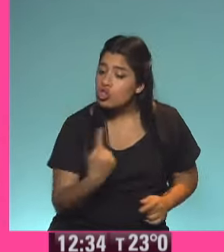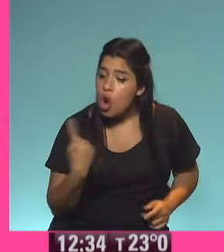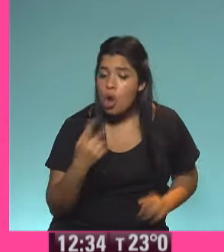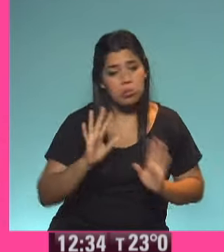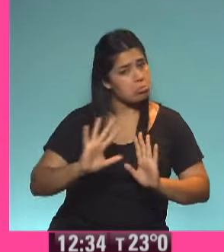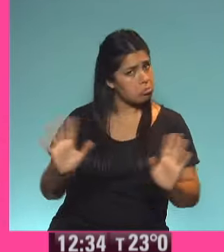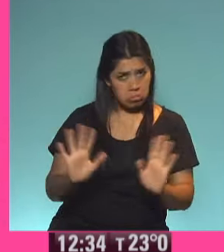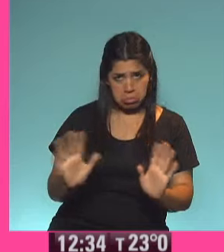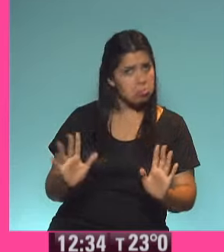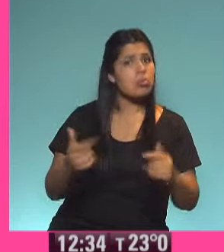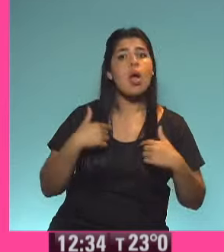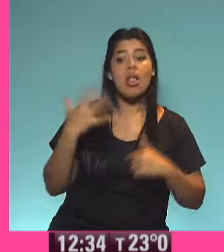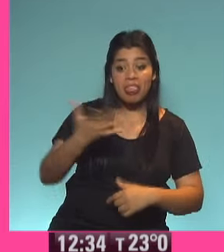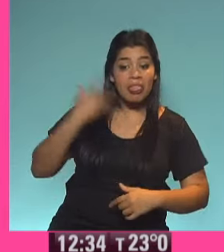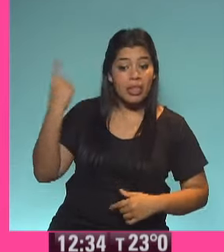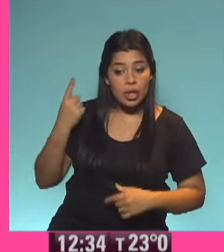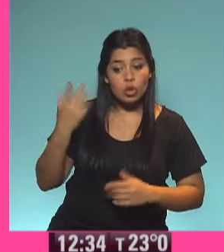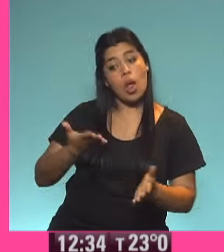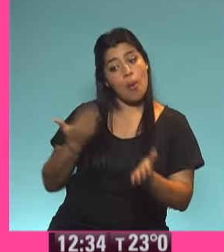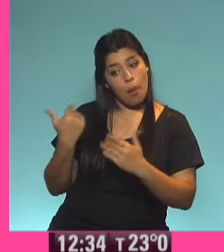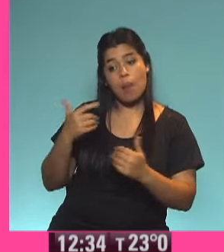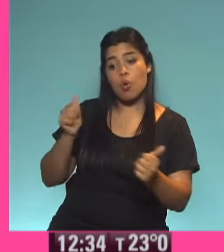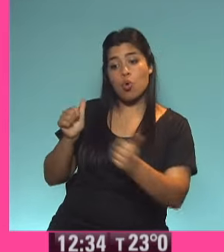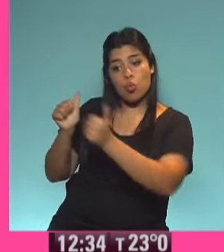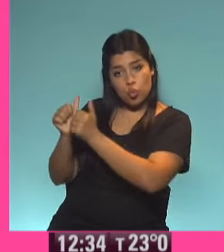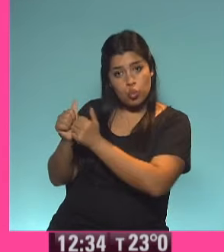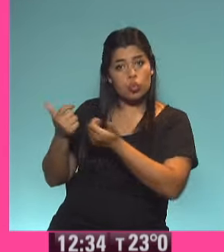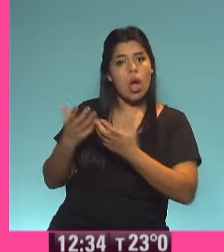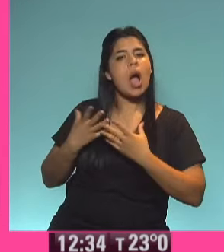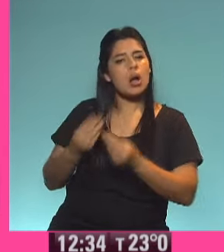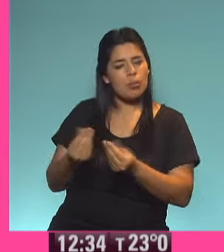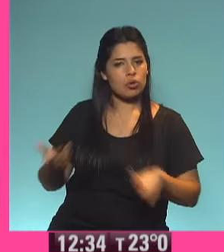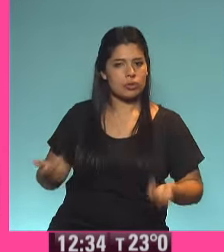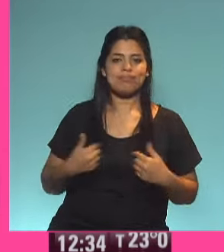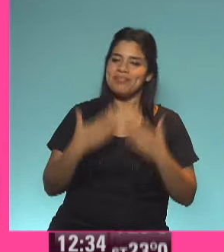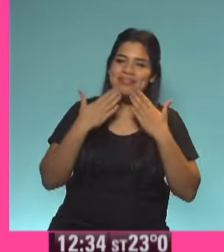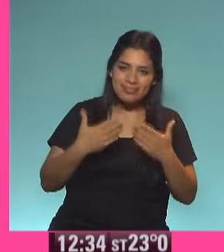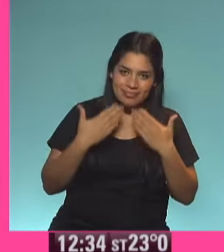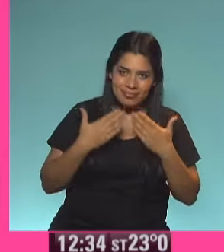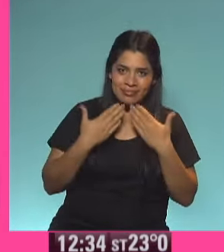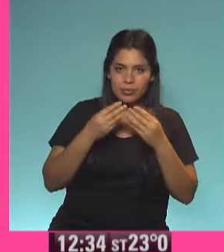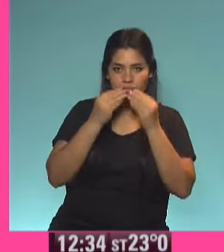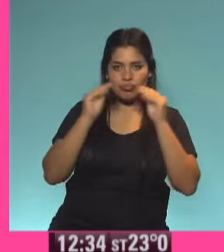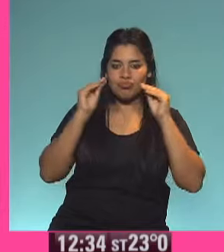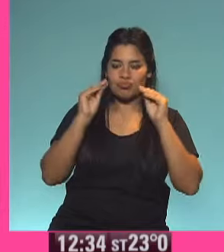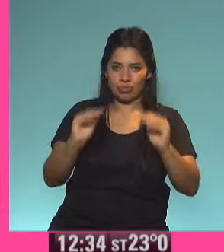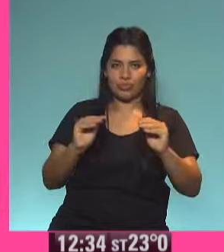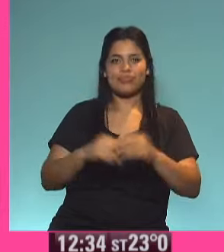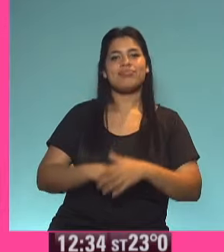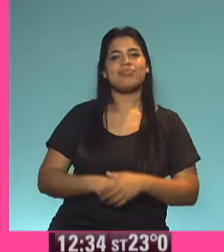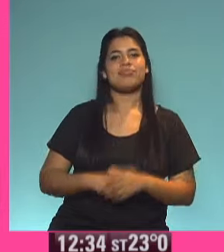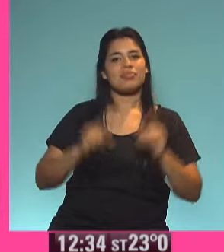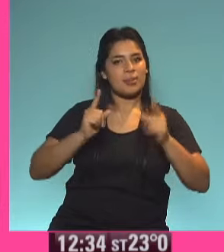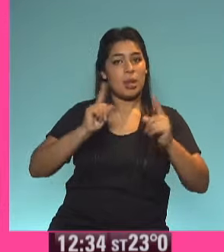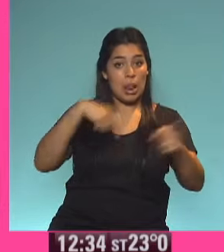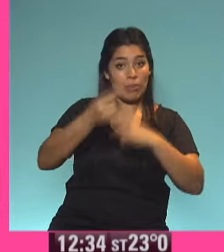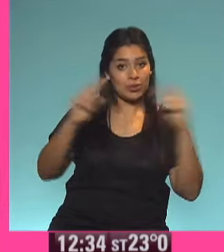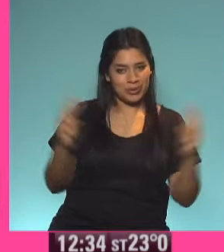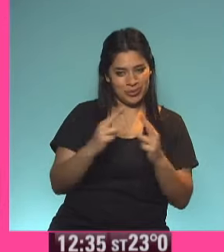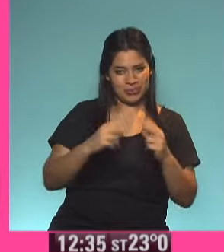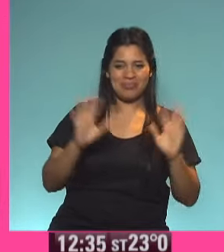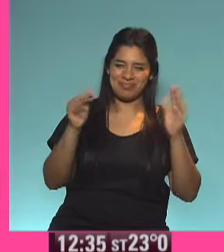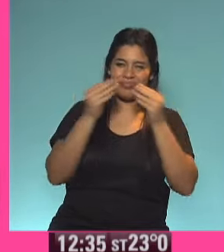con la directora, acompañarlo en todo momento y no dejarlo solo. Te agradecemos muchísimo, te mando un beso muy grande y nos vemos la próxima.